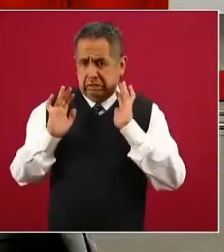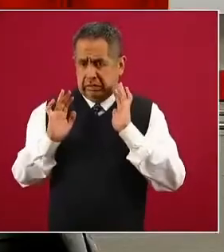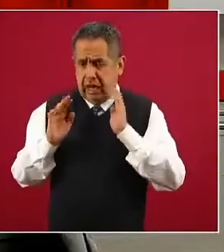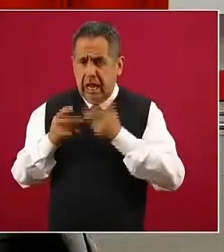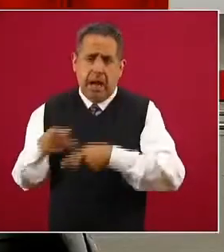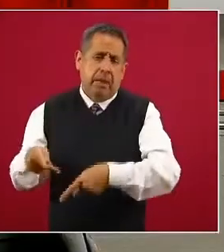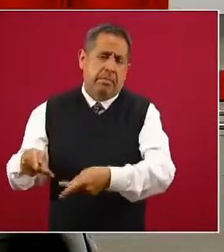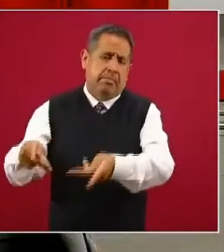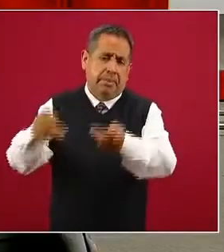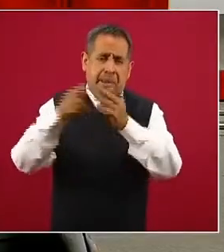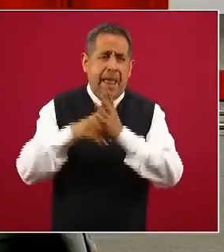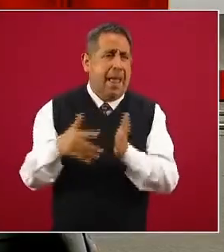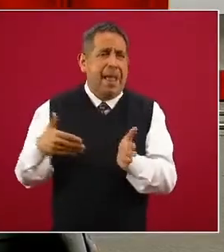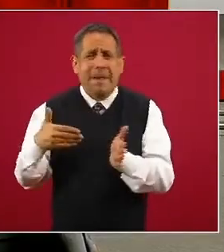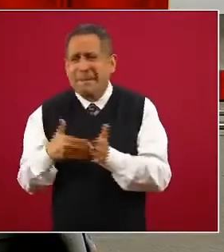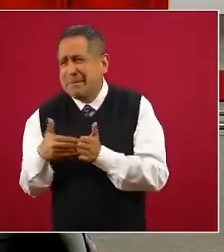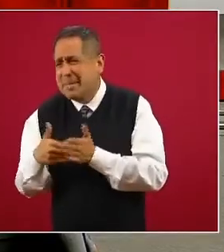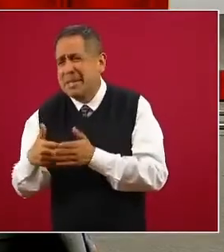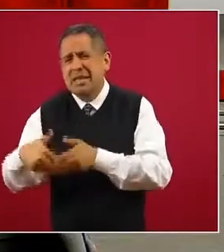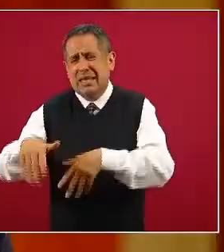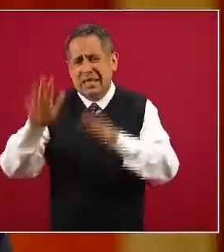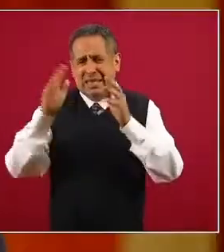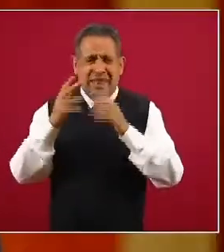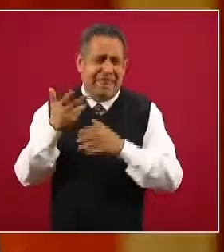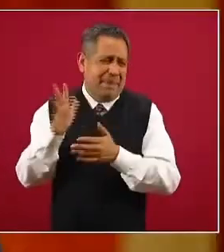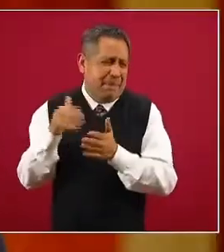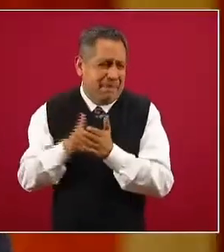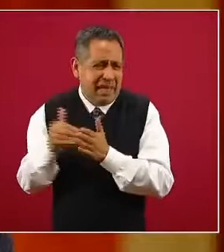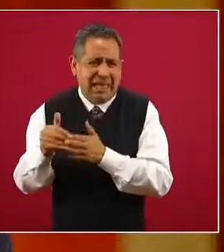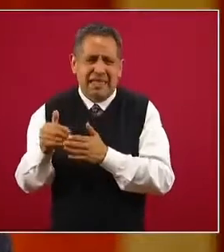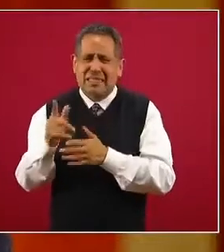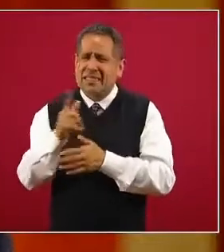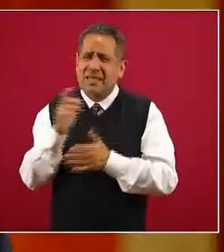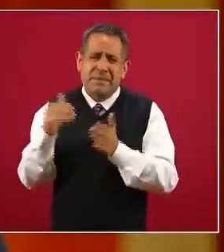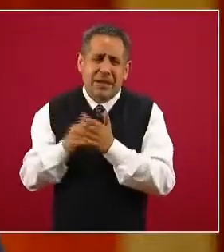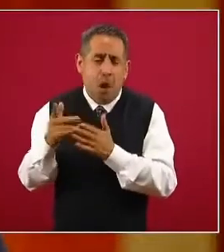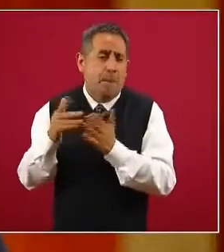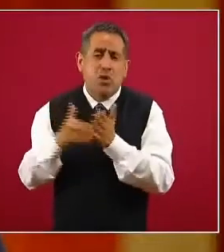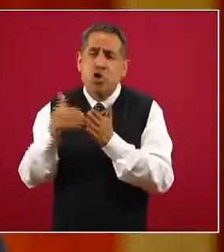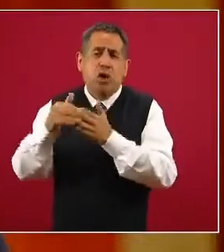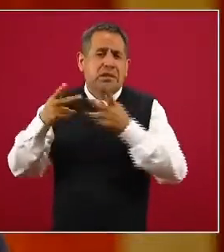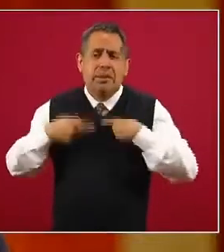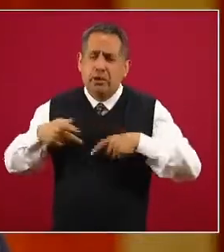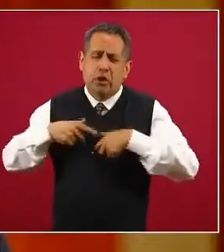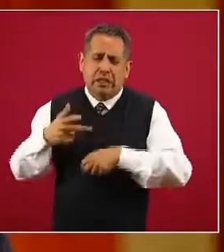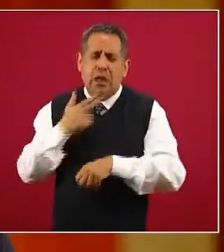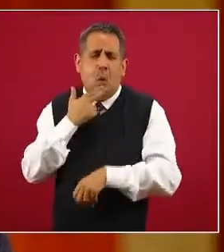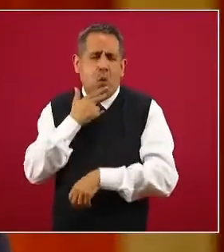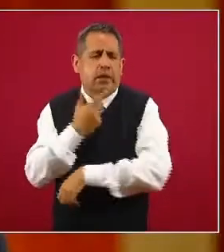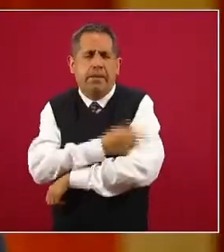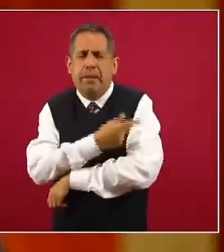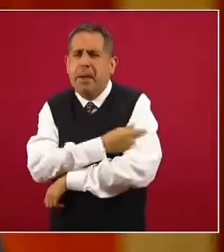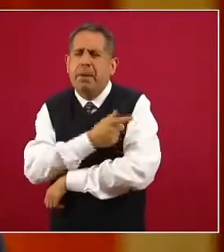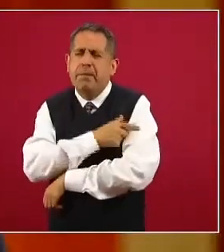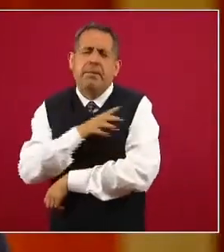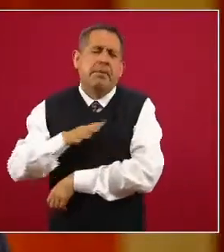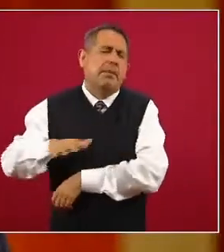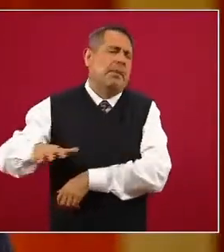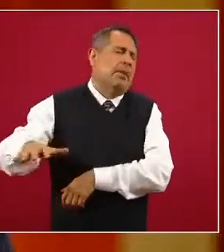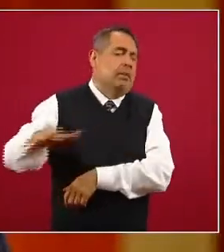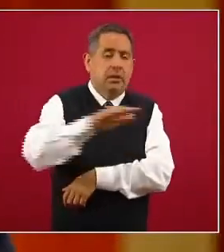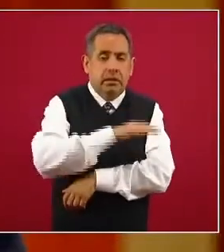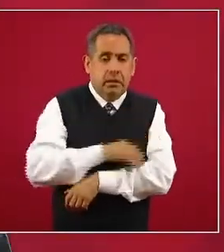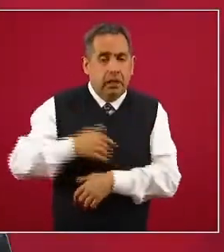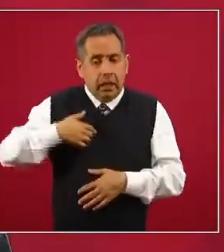y quizá lo van a usar miles, decenas de miles, centenas de miles o millones de personas, y esto lo que permite